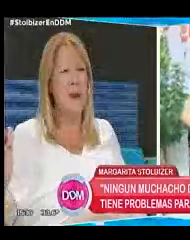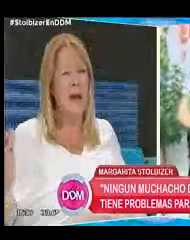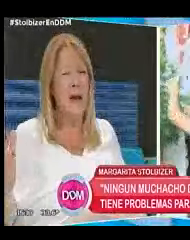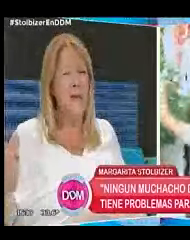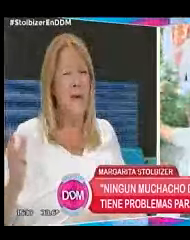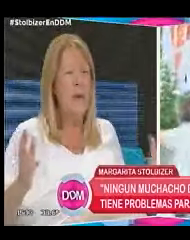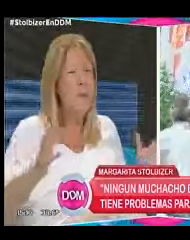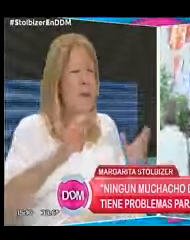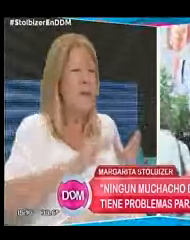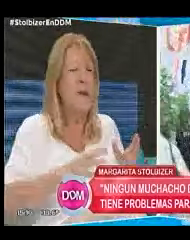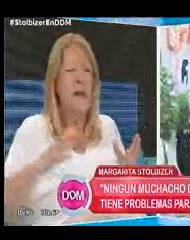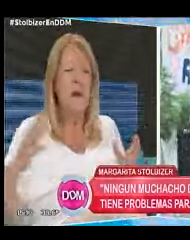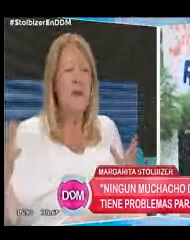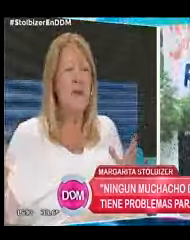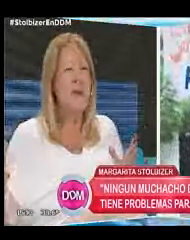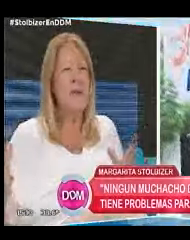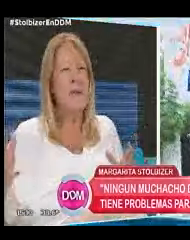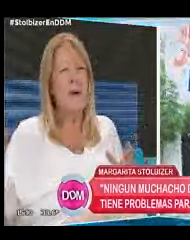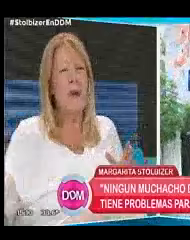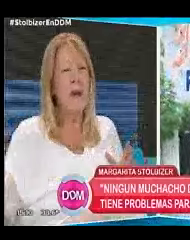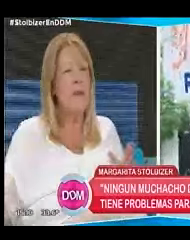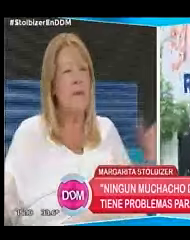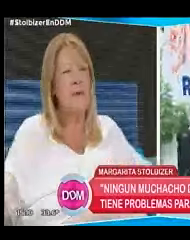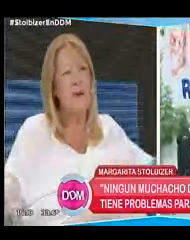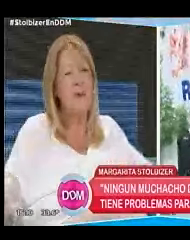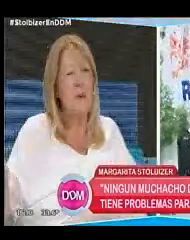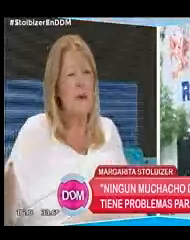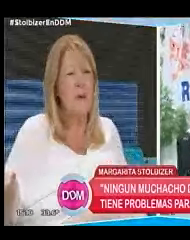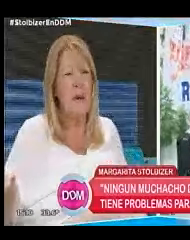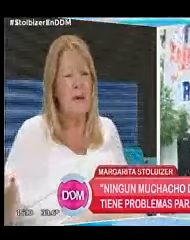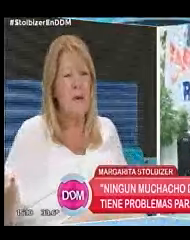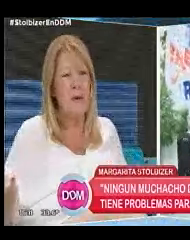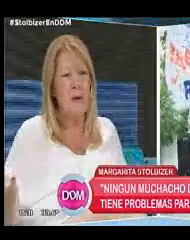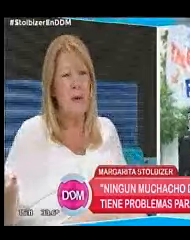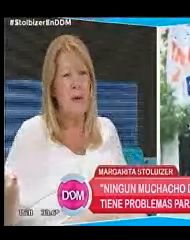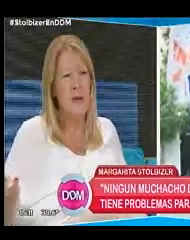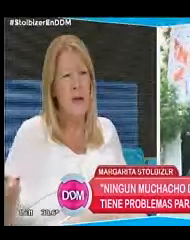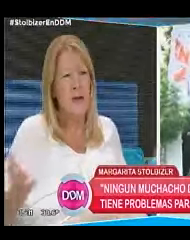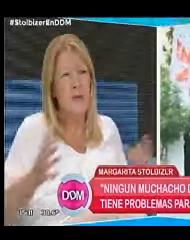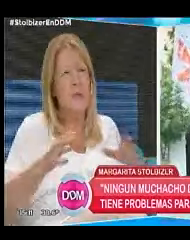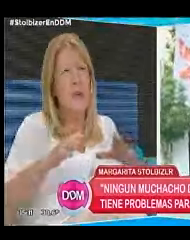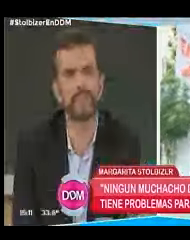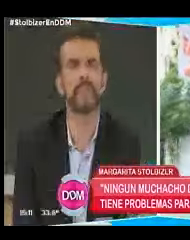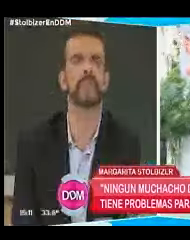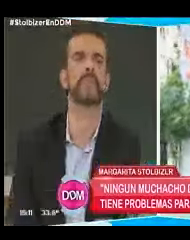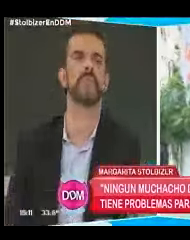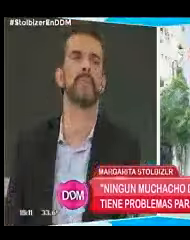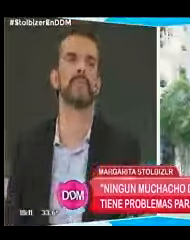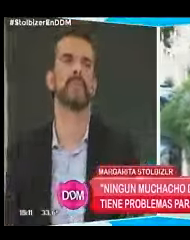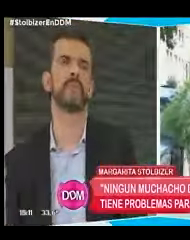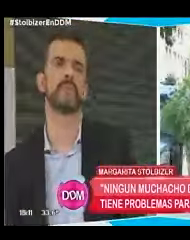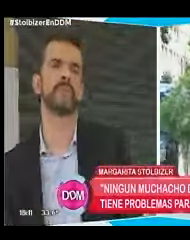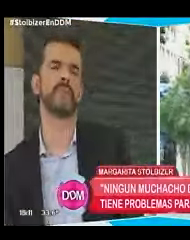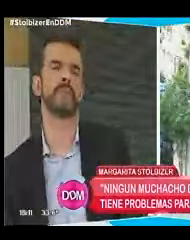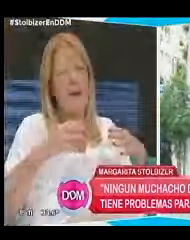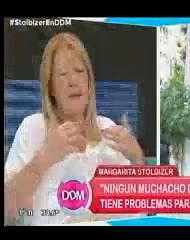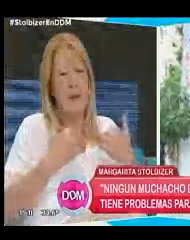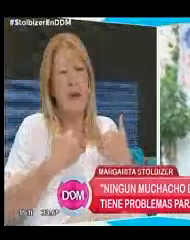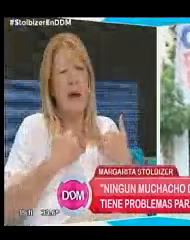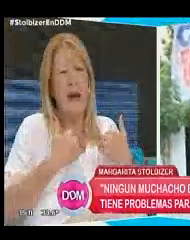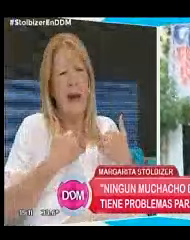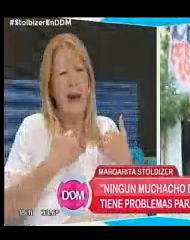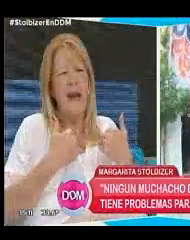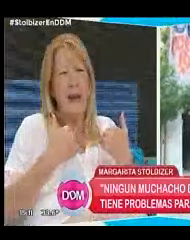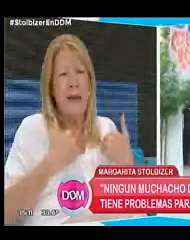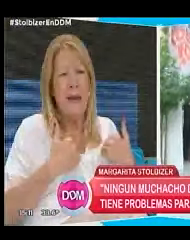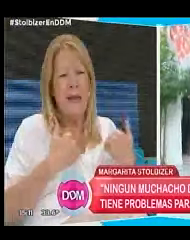en su reclamo, pretenden que el docente viva con el 10% de lo que viven los otros. Entonces, pongámonos seriamente, y yo